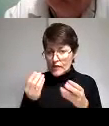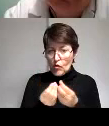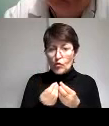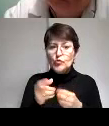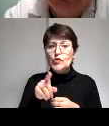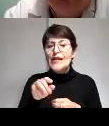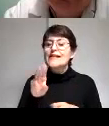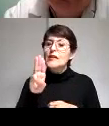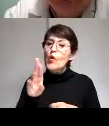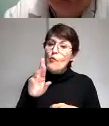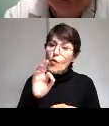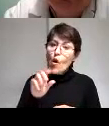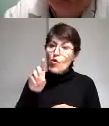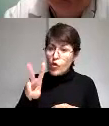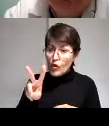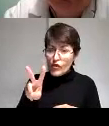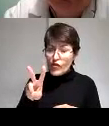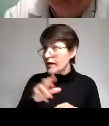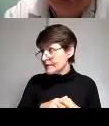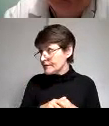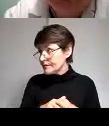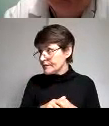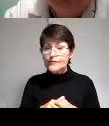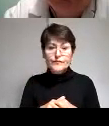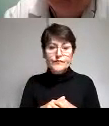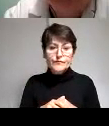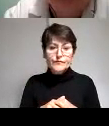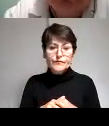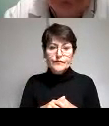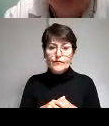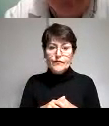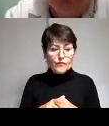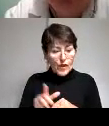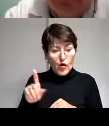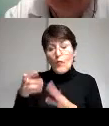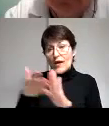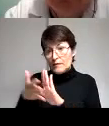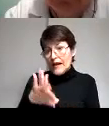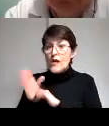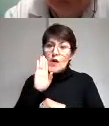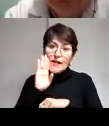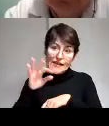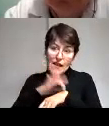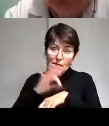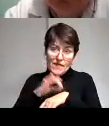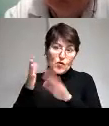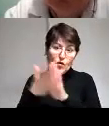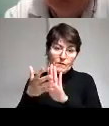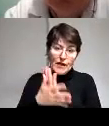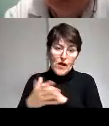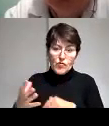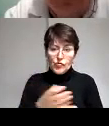12, con pues, este producto tan completo con todas las cepas que ha comentado Paco, que hasta él le